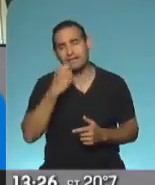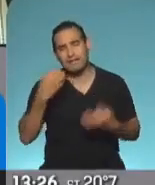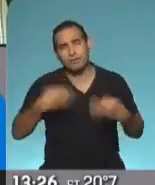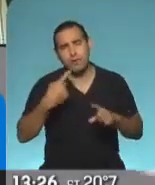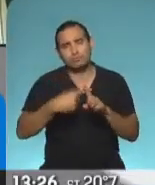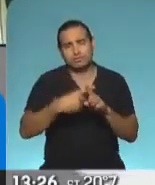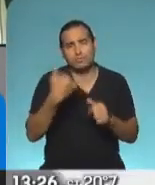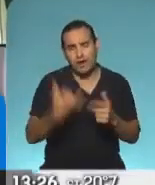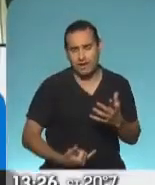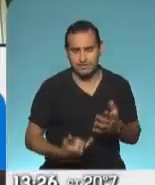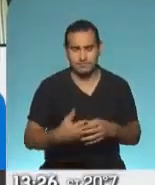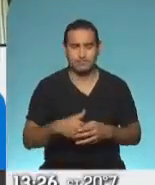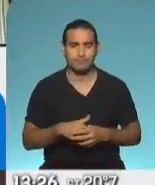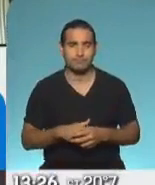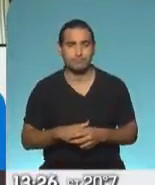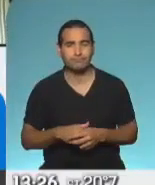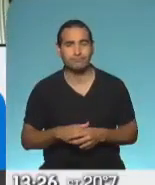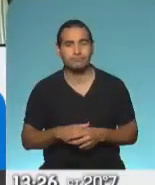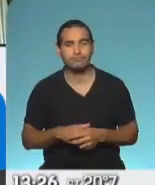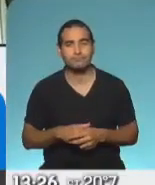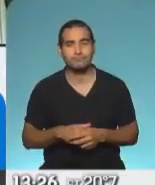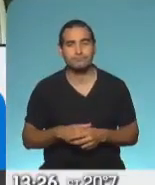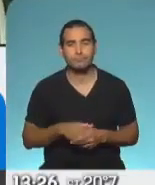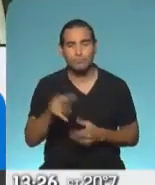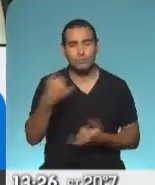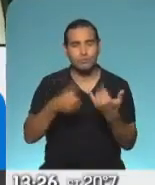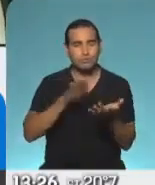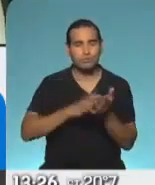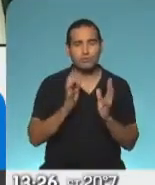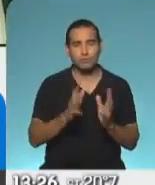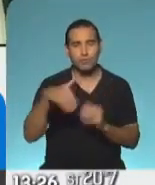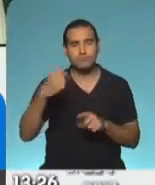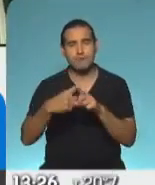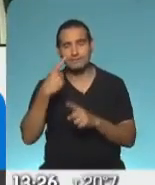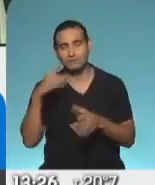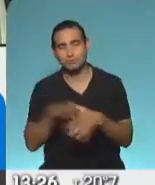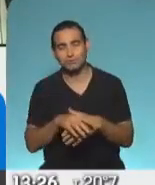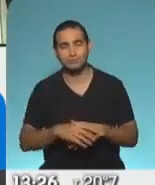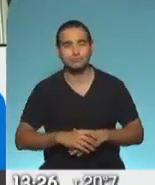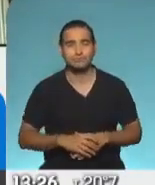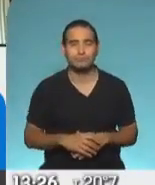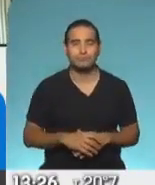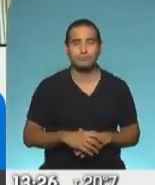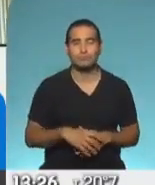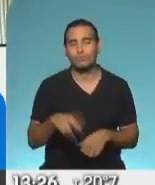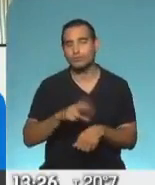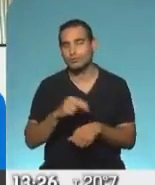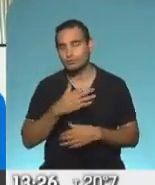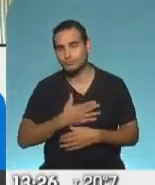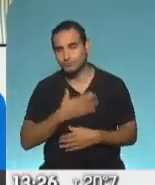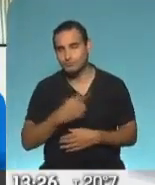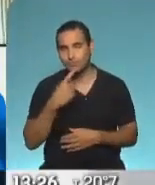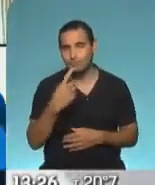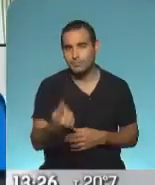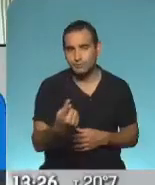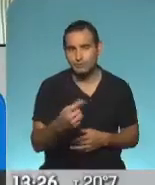aún en condiciones tan adversas como las que nos plantea esta pandemia. Usted habló del fútbol, está con nosotros Maxi Steinman, que le quiere preguntar. Doctor, un gusto. Maximiliano Steinman. Le hago